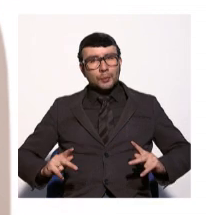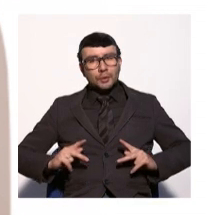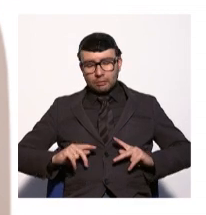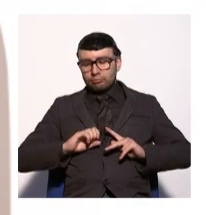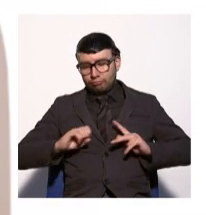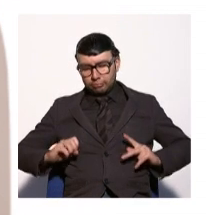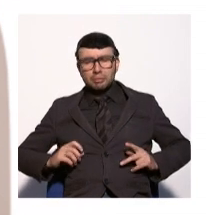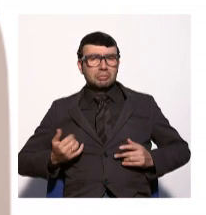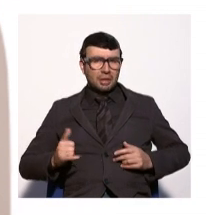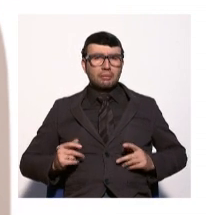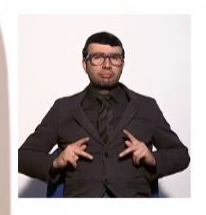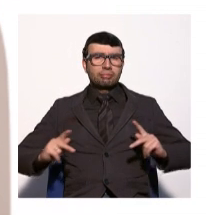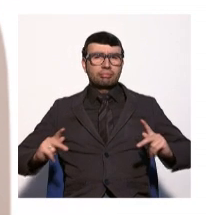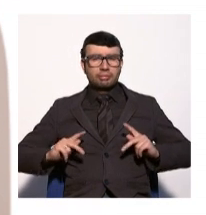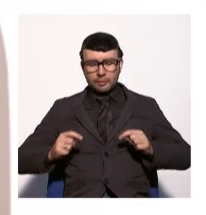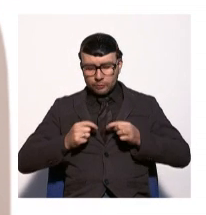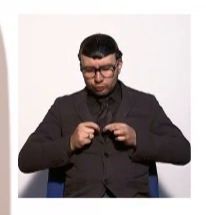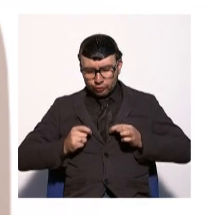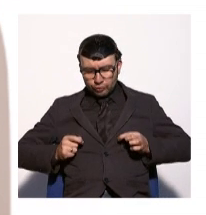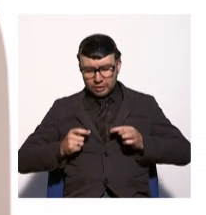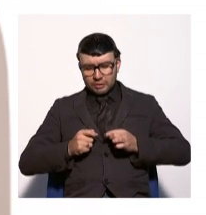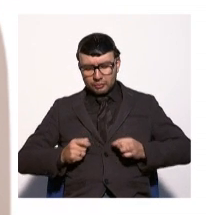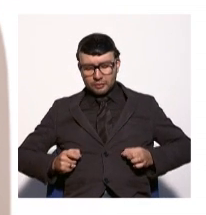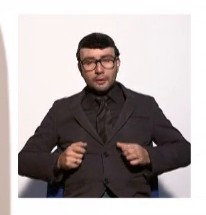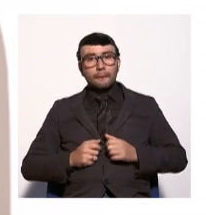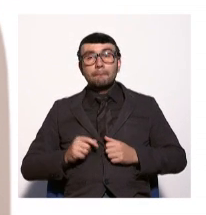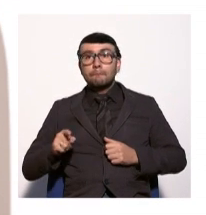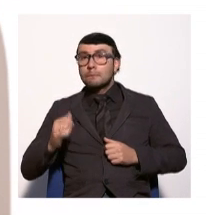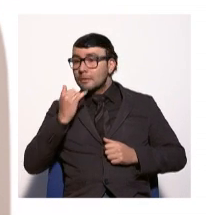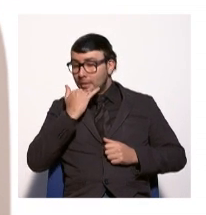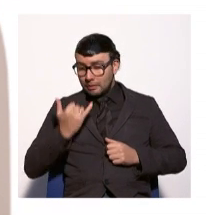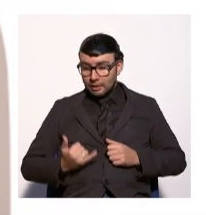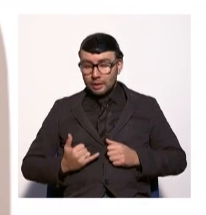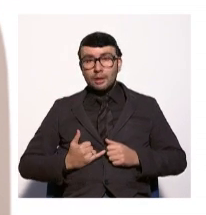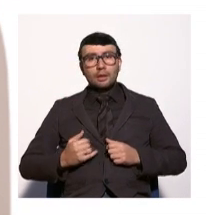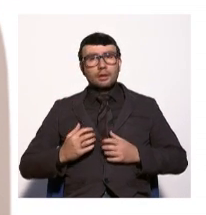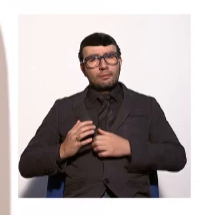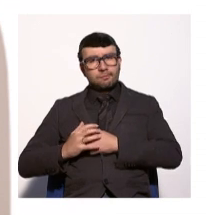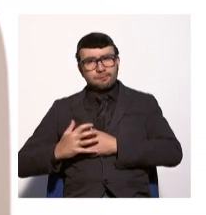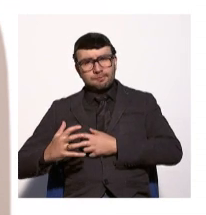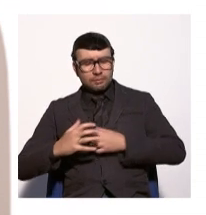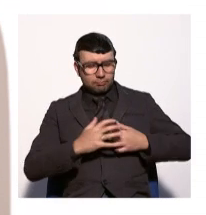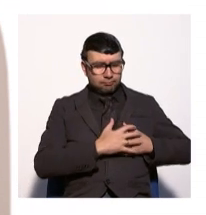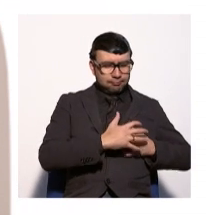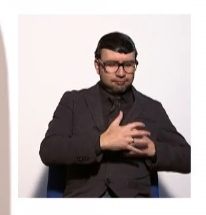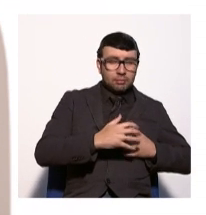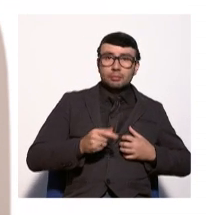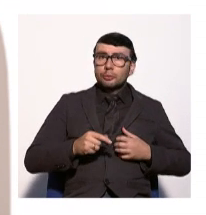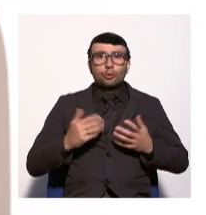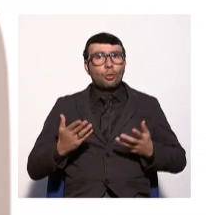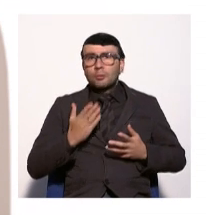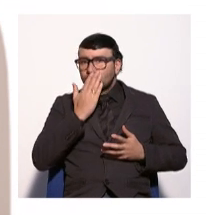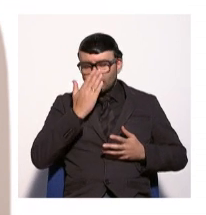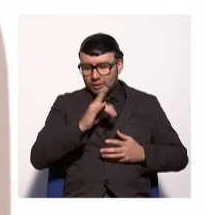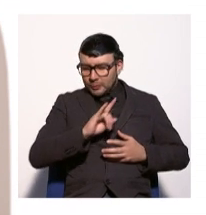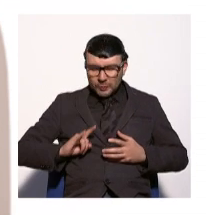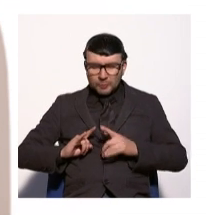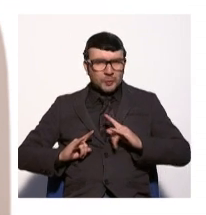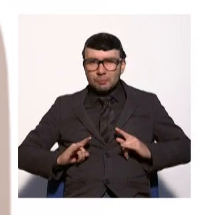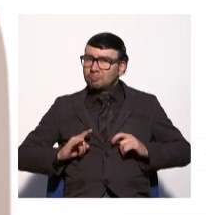y resulta que si esto se inflama pues como va a llevar el oxígeno muchas personas